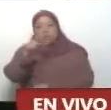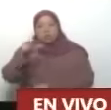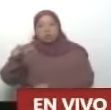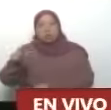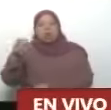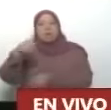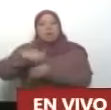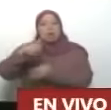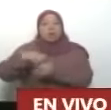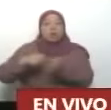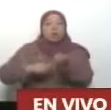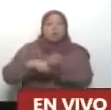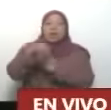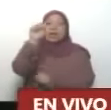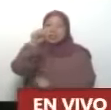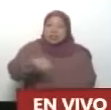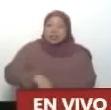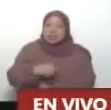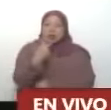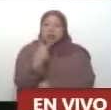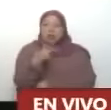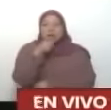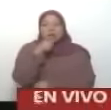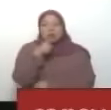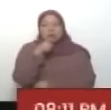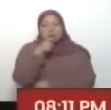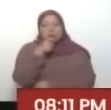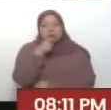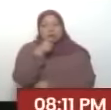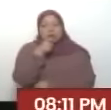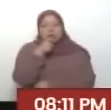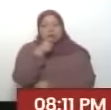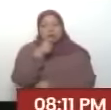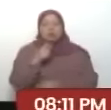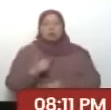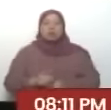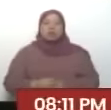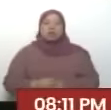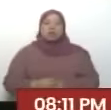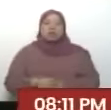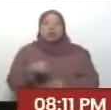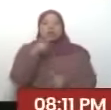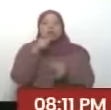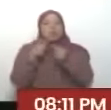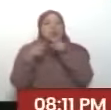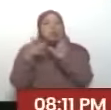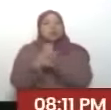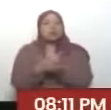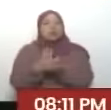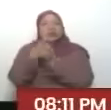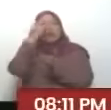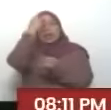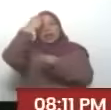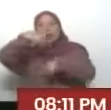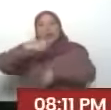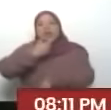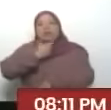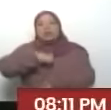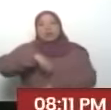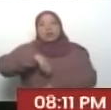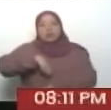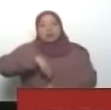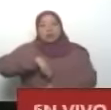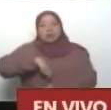10.200.369 votos por el sí en la pregunta 2. La pregunta número 2 era sobre el acuerdo de Ginebra.